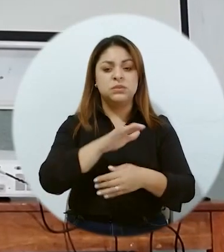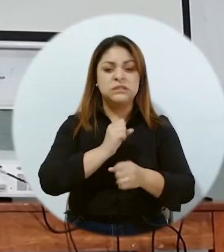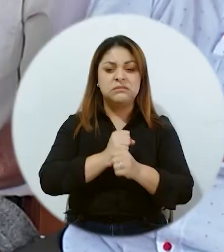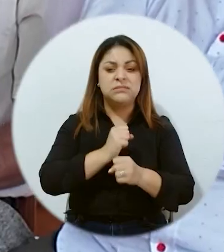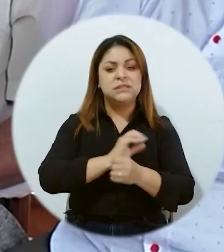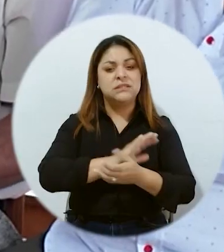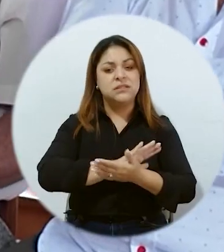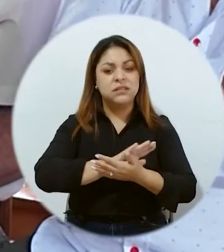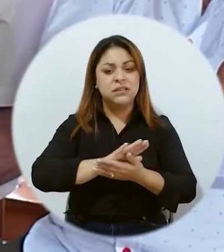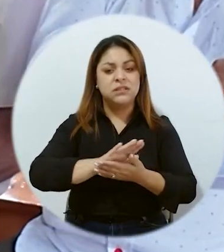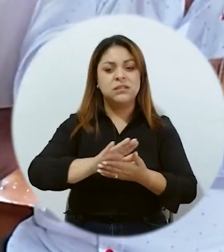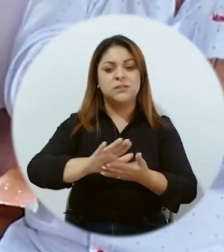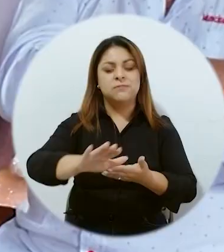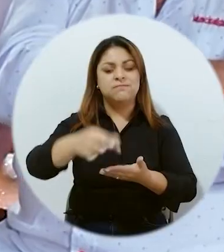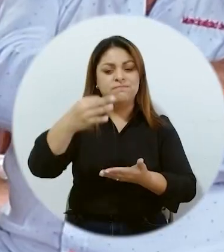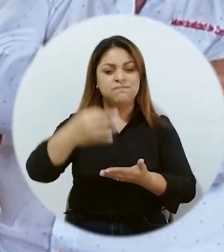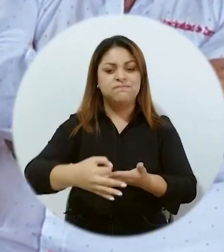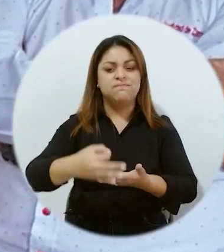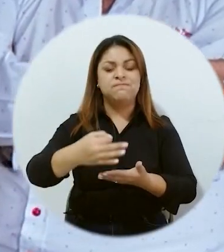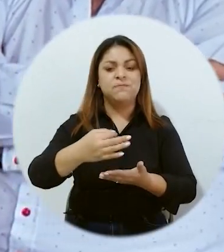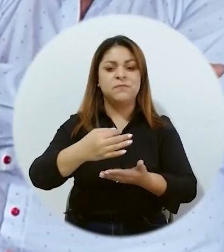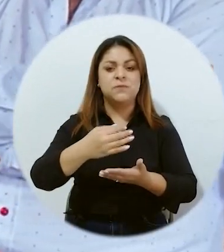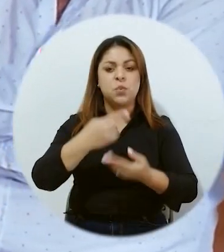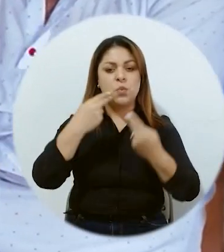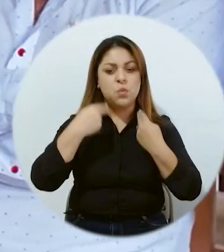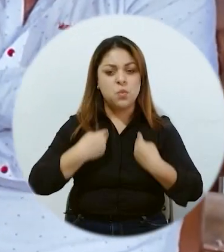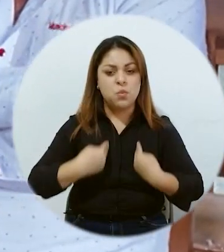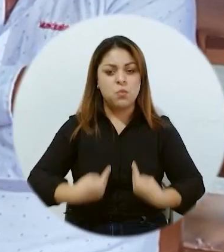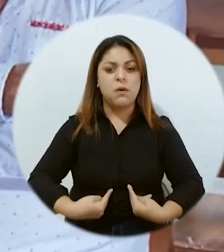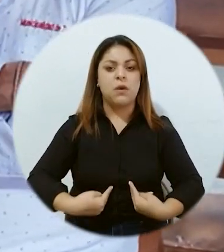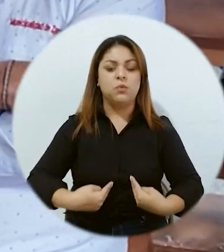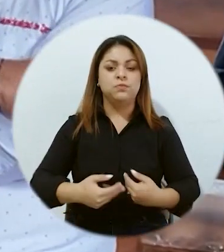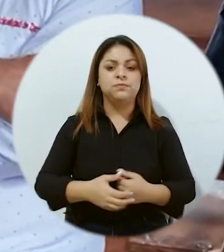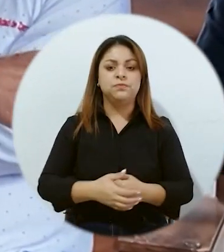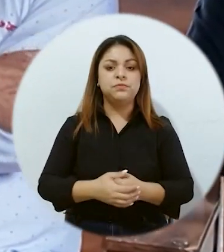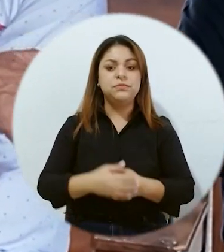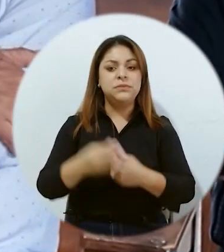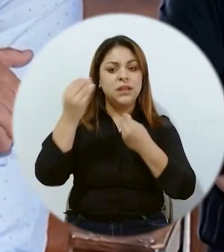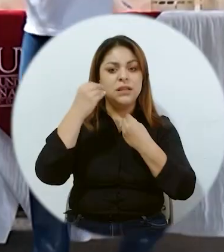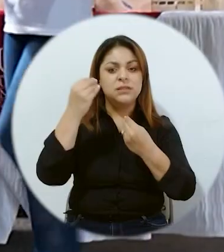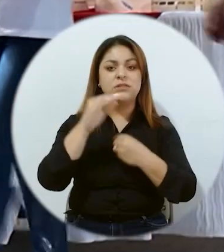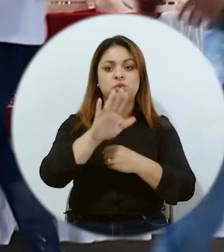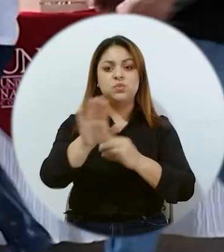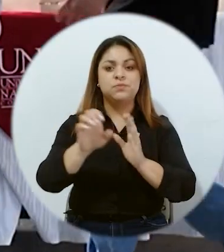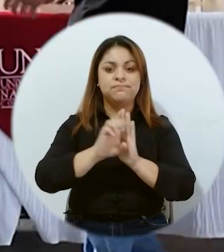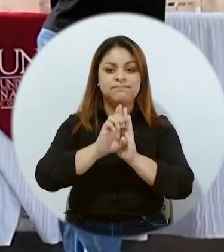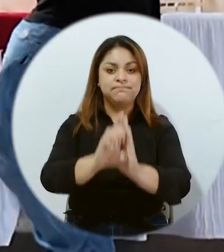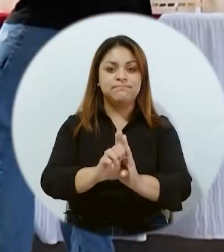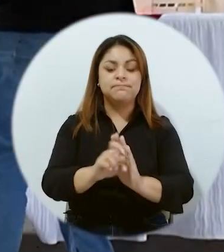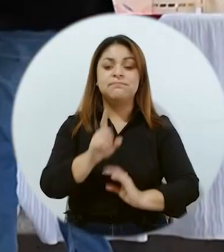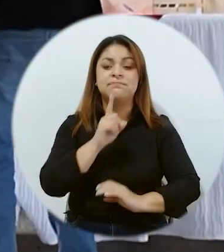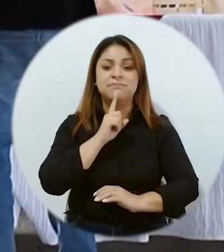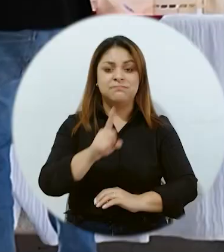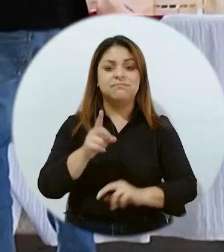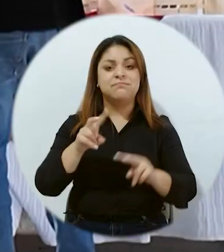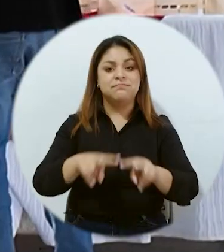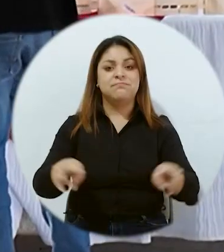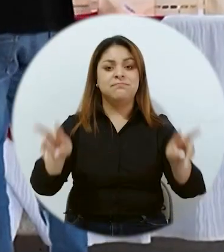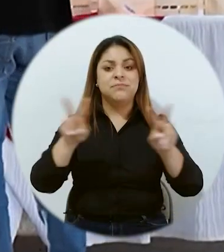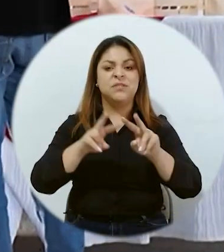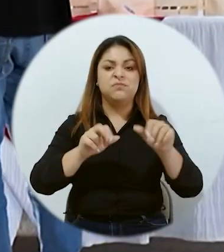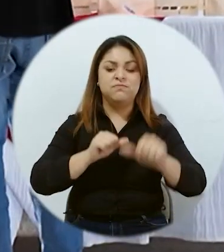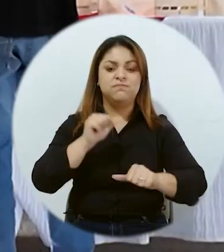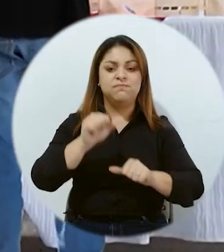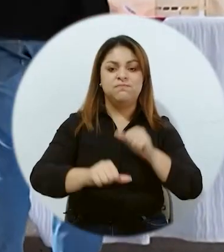digno, profundamente humano de quienes cultivan la tierra y nos enseñan con su ejemplo el verdadero valor